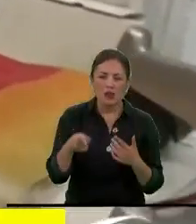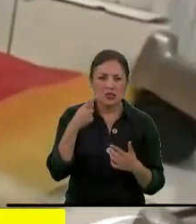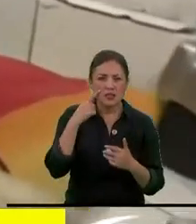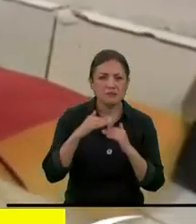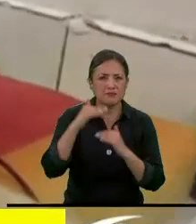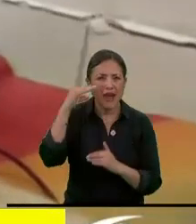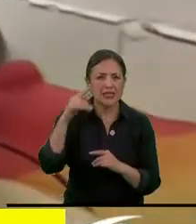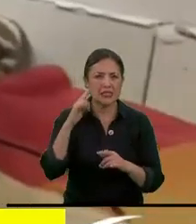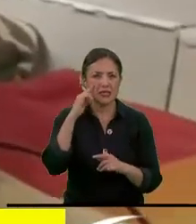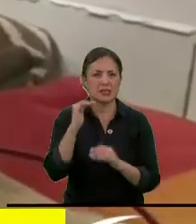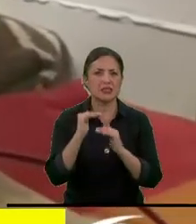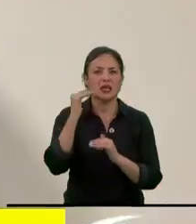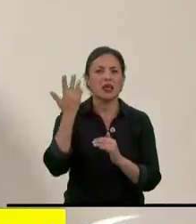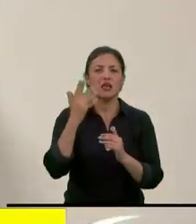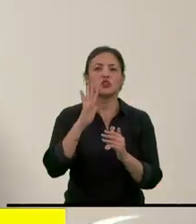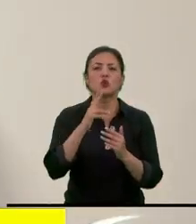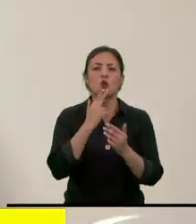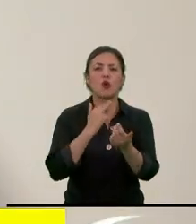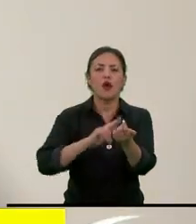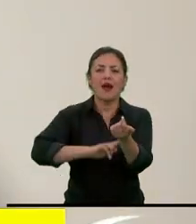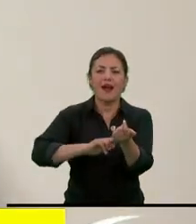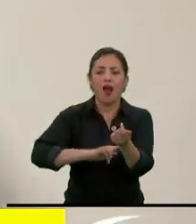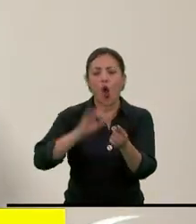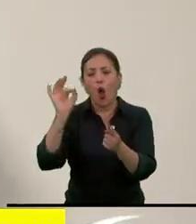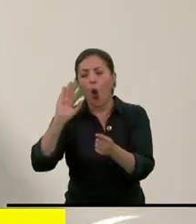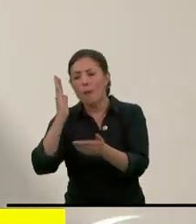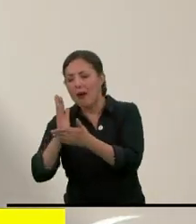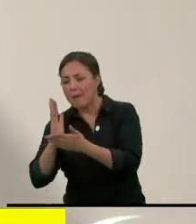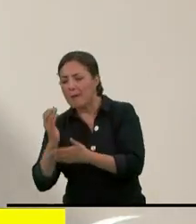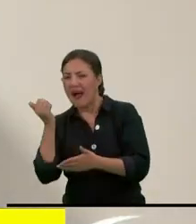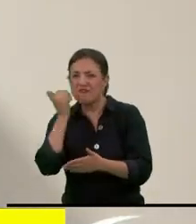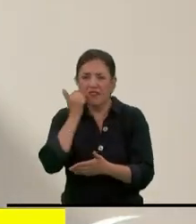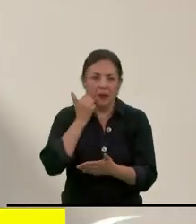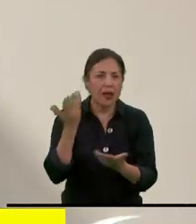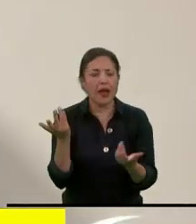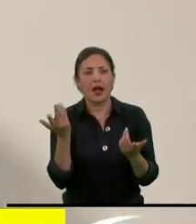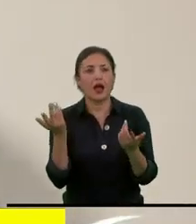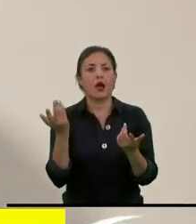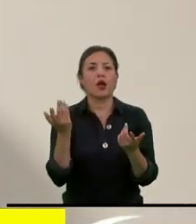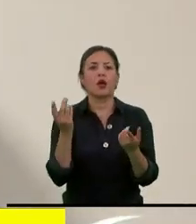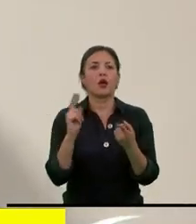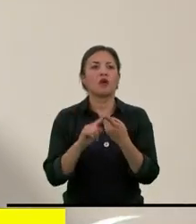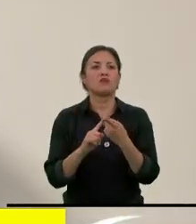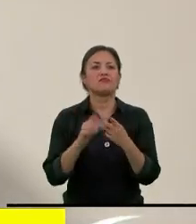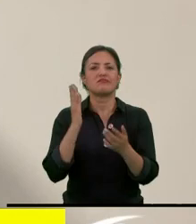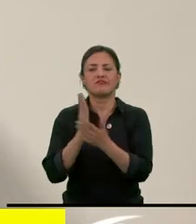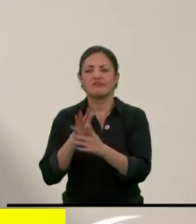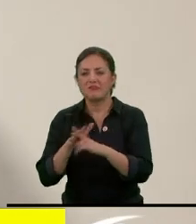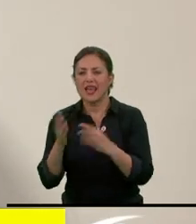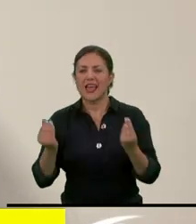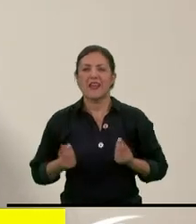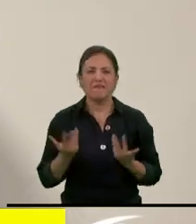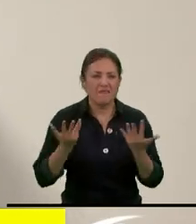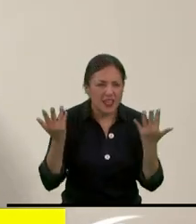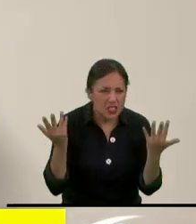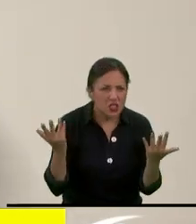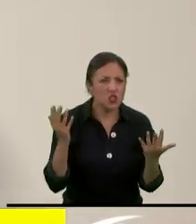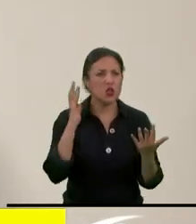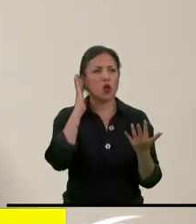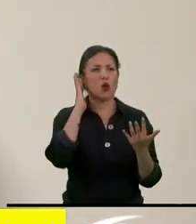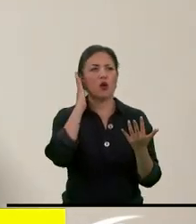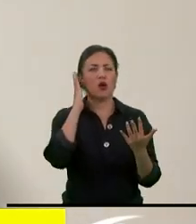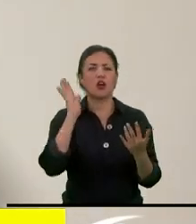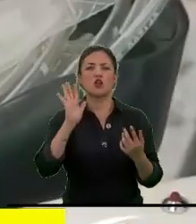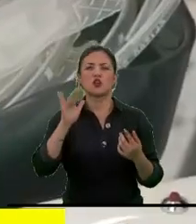se deriva de diferentes tipos de patologías, puede ser traumas, enfermedades infecciosas, trastornos